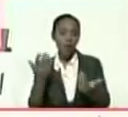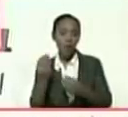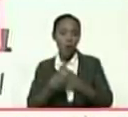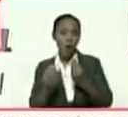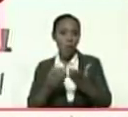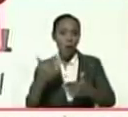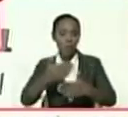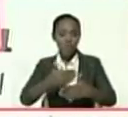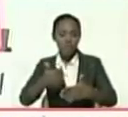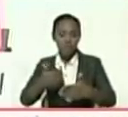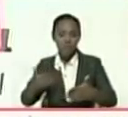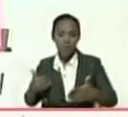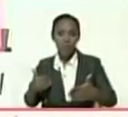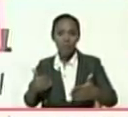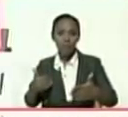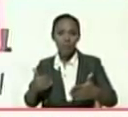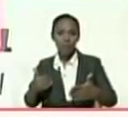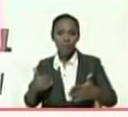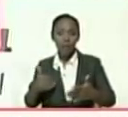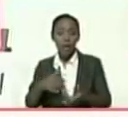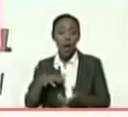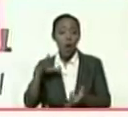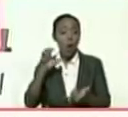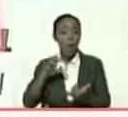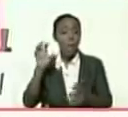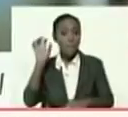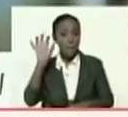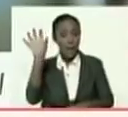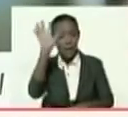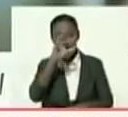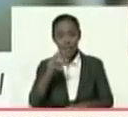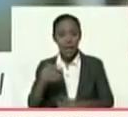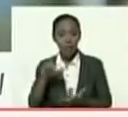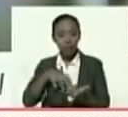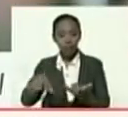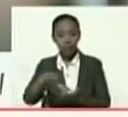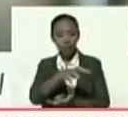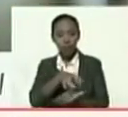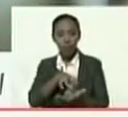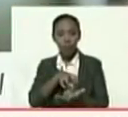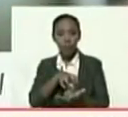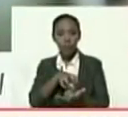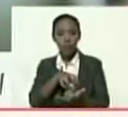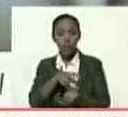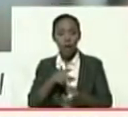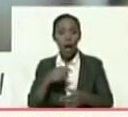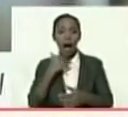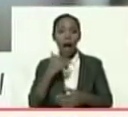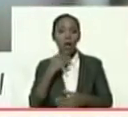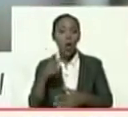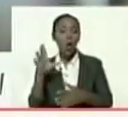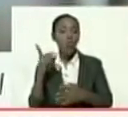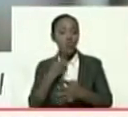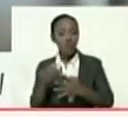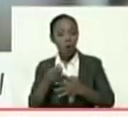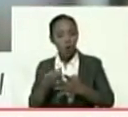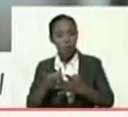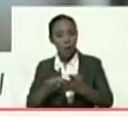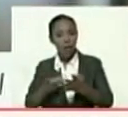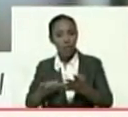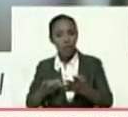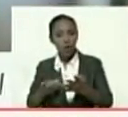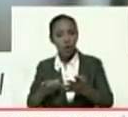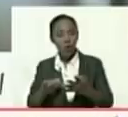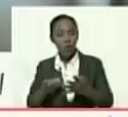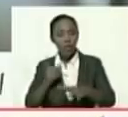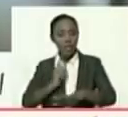el caso de los no alineados, no sé si habrá salido algún documento, pero eso es cuestión de tiempo y de